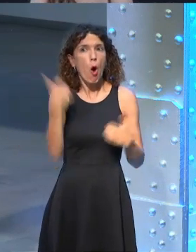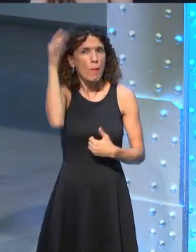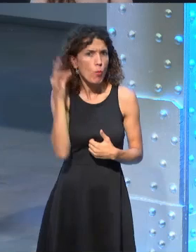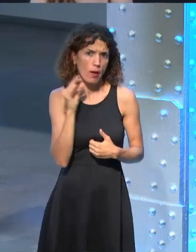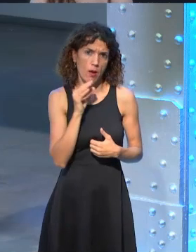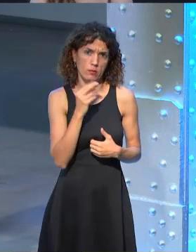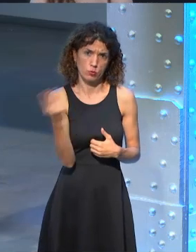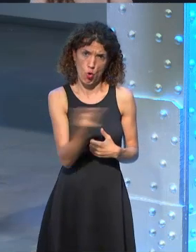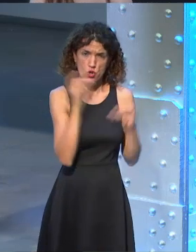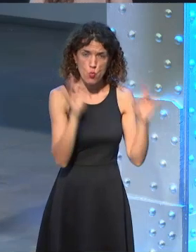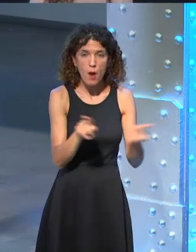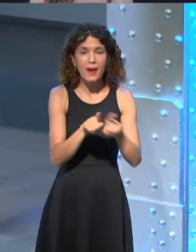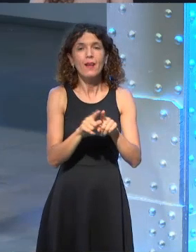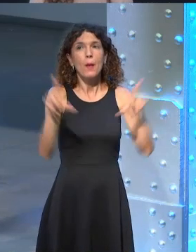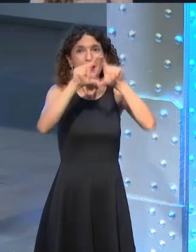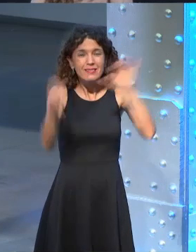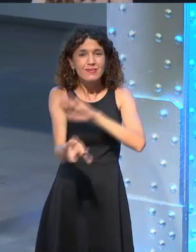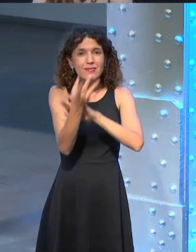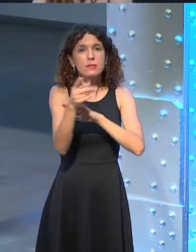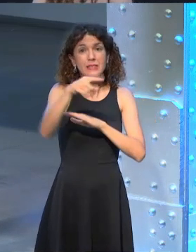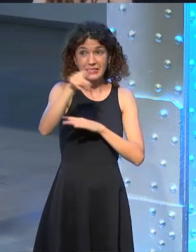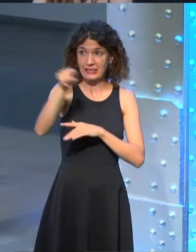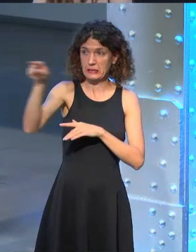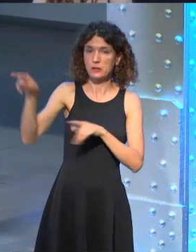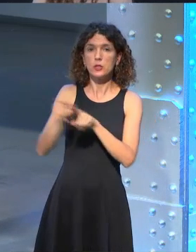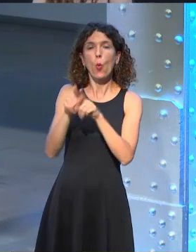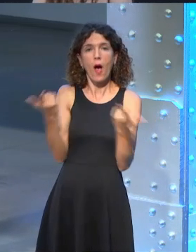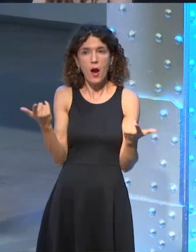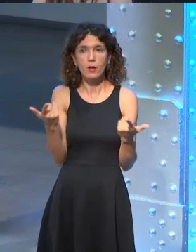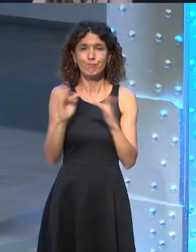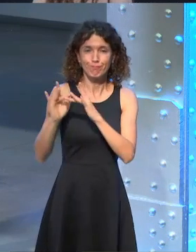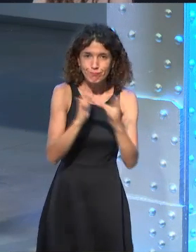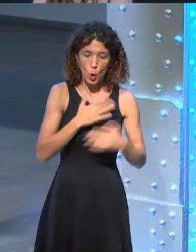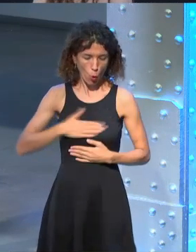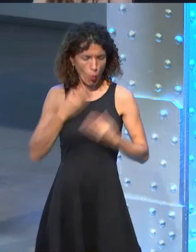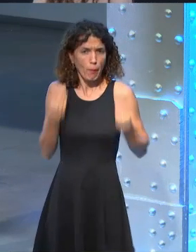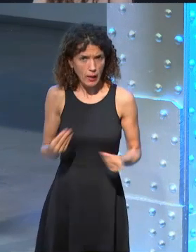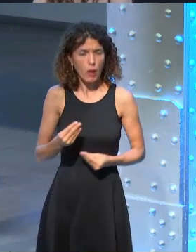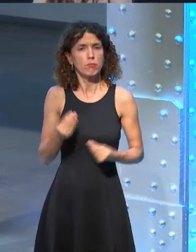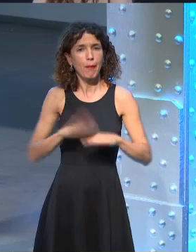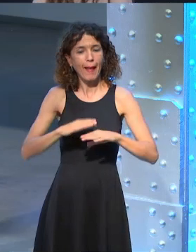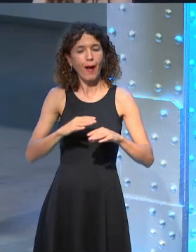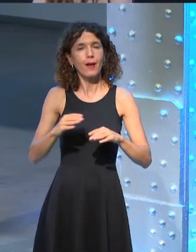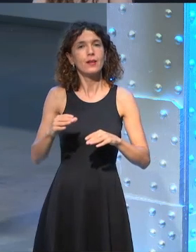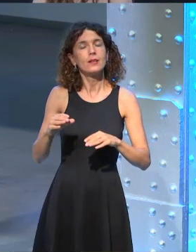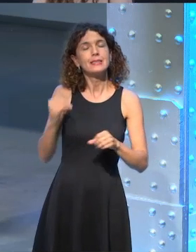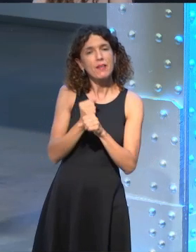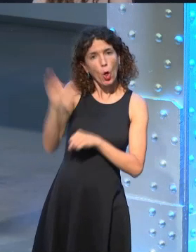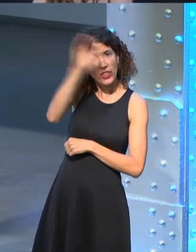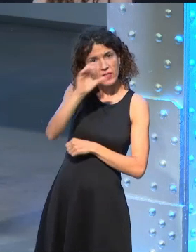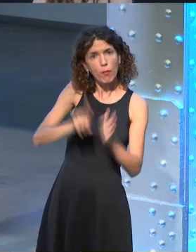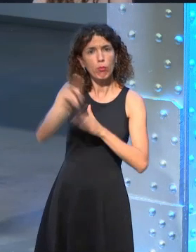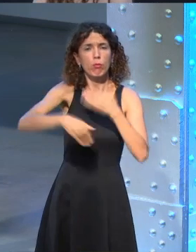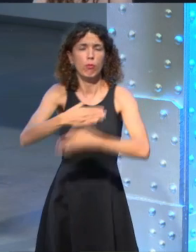En intentar crear compañías pues que sean friendlies para que tú puedas desarrollar tu carrera científica, ¿no? Yo creo que